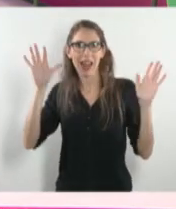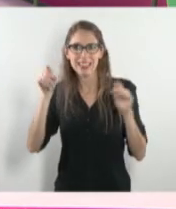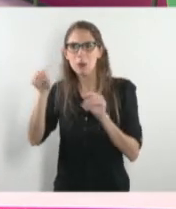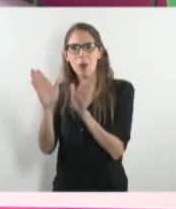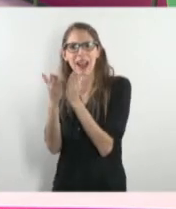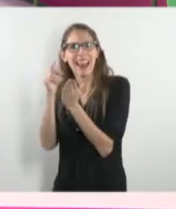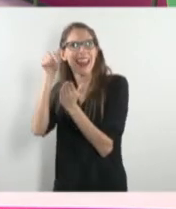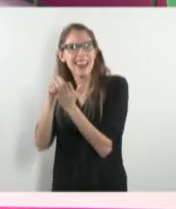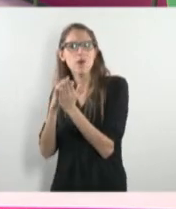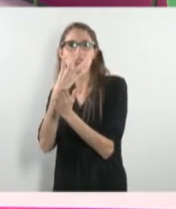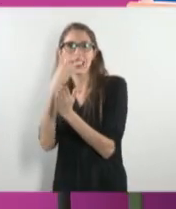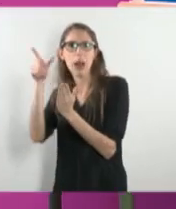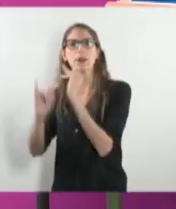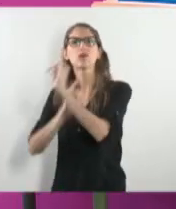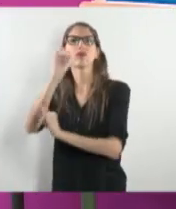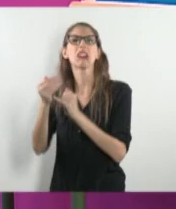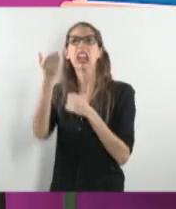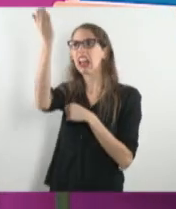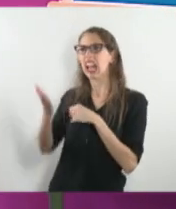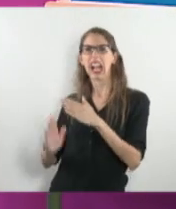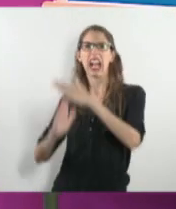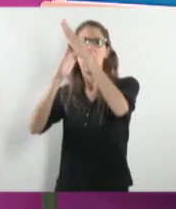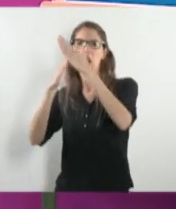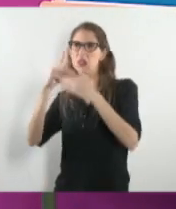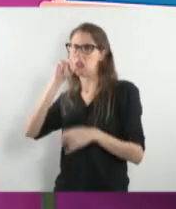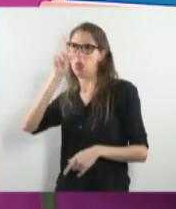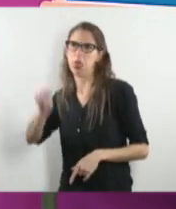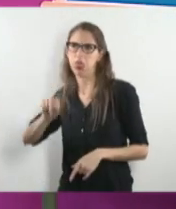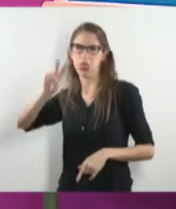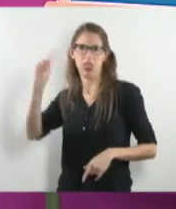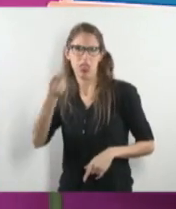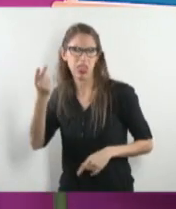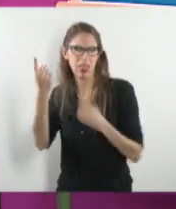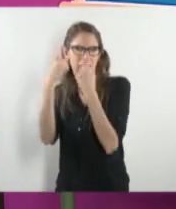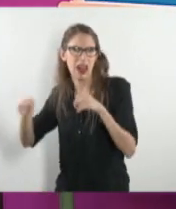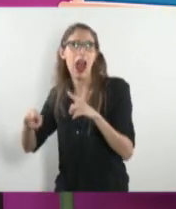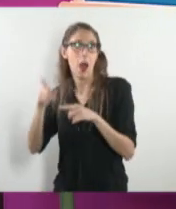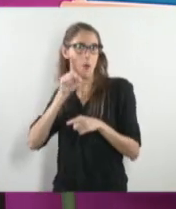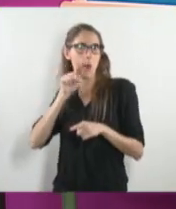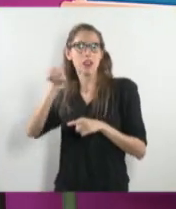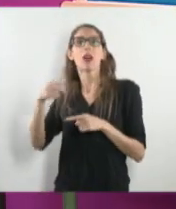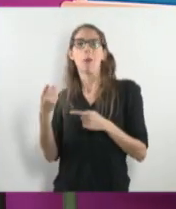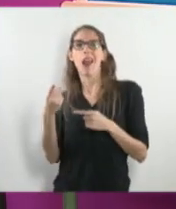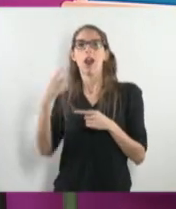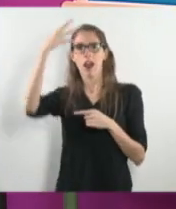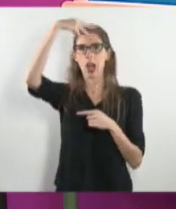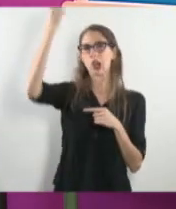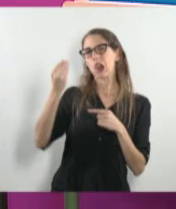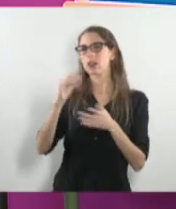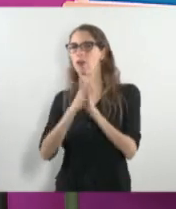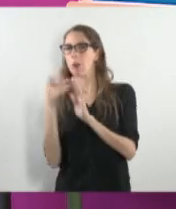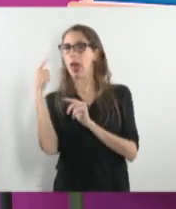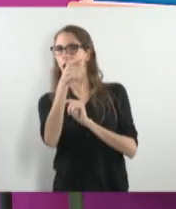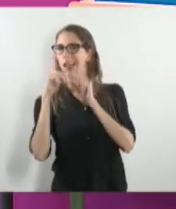del caudillo de Facundo Quiroga para destruir también la figura de Rosas y su ideario político,